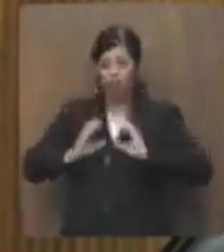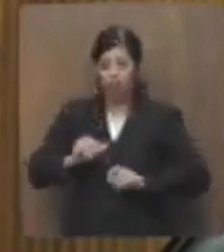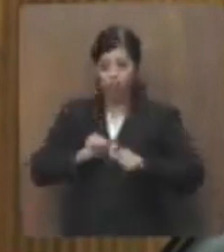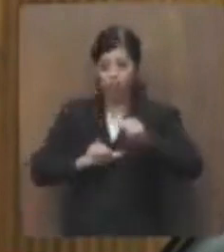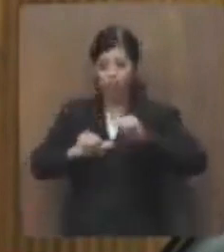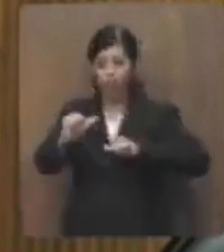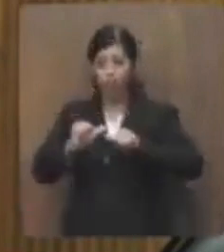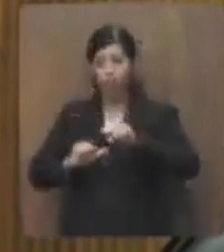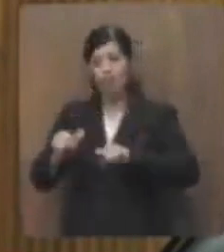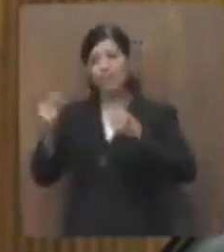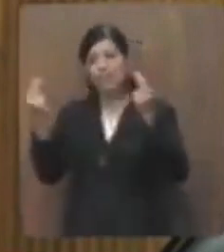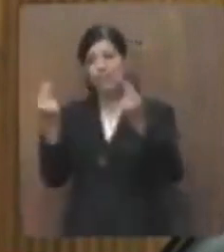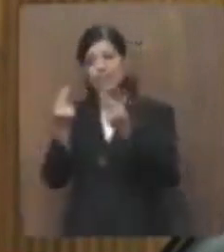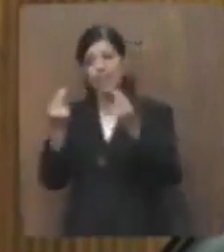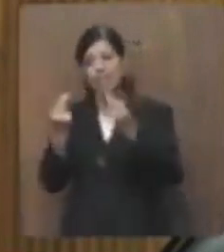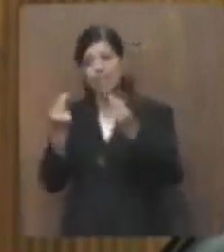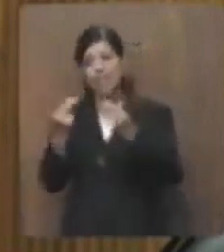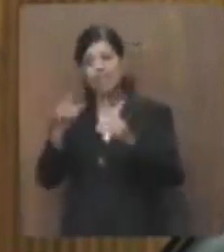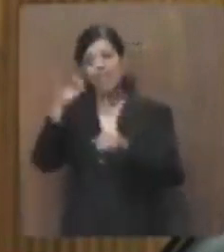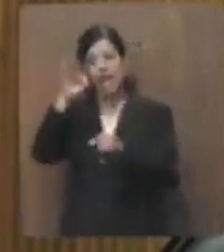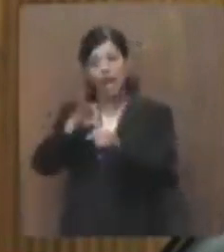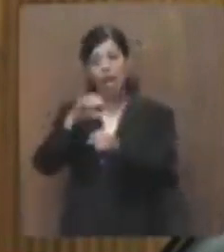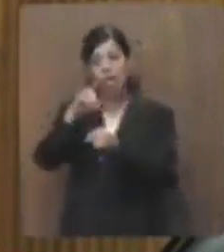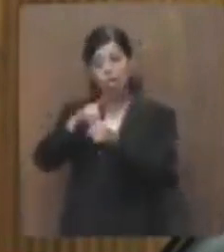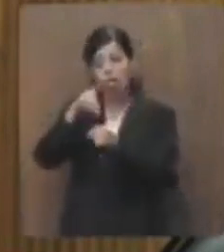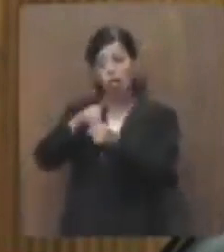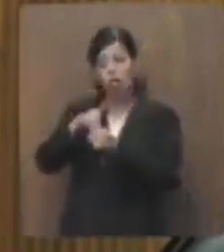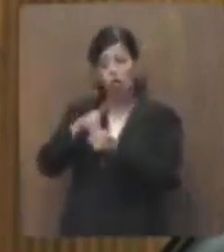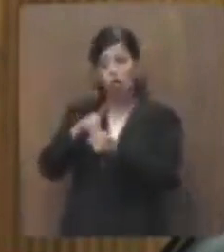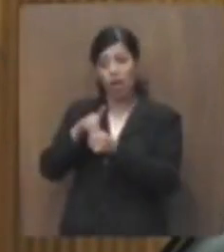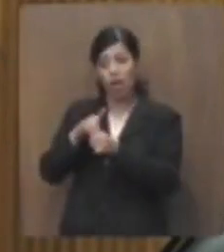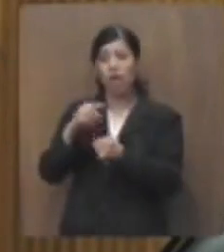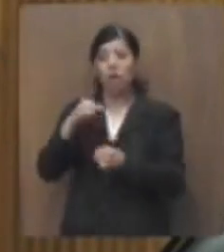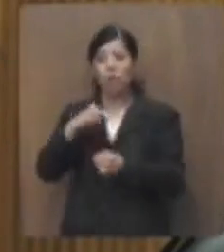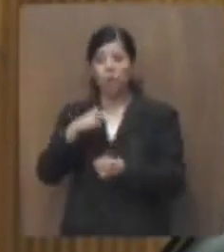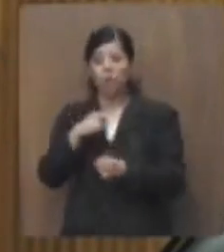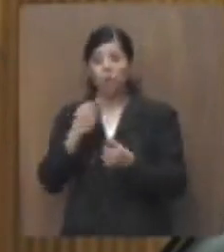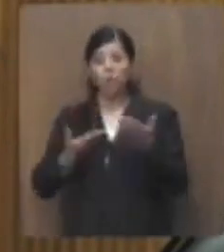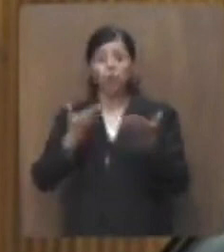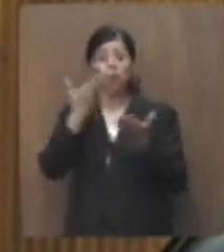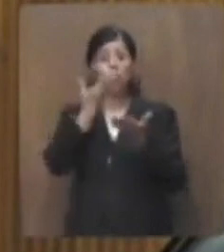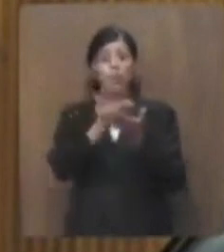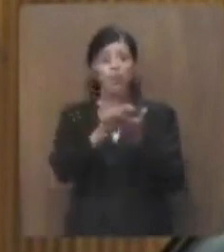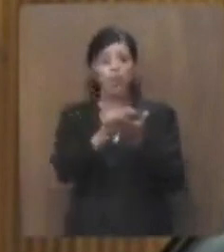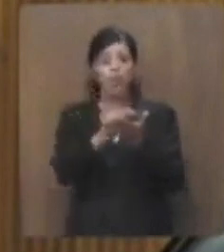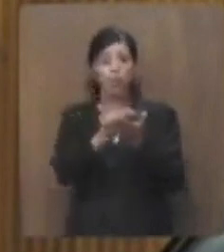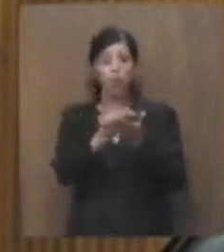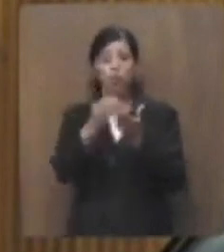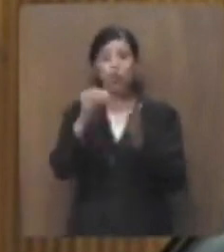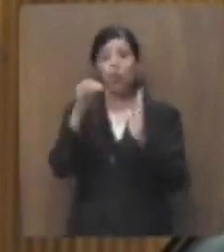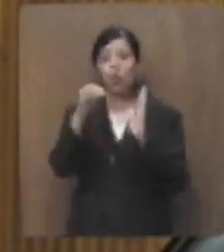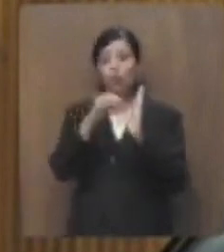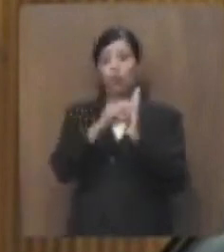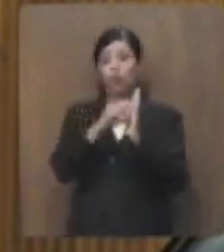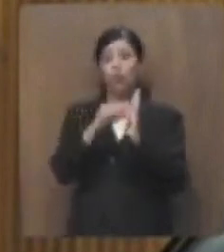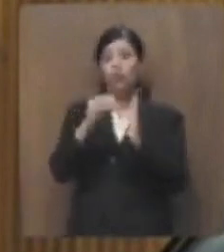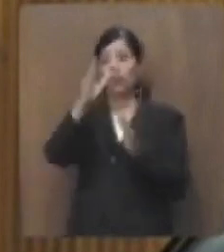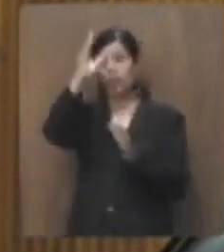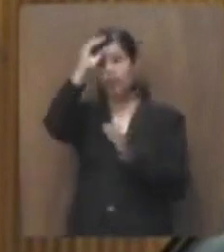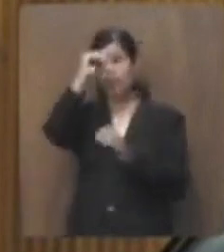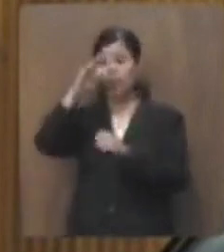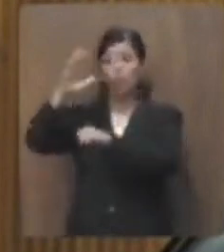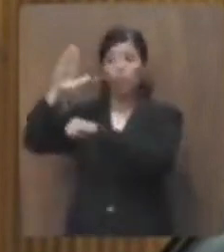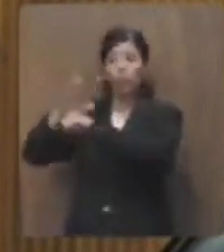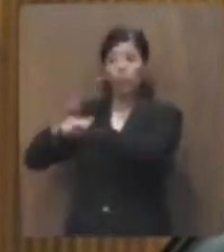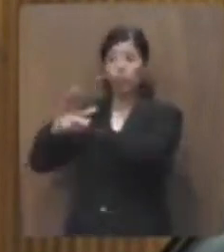con La donación en este sentido el día de hoy vengo a presentar un punto de acuerdo que busca exhortar Al titular